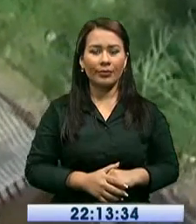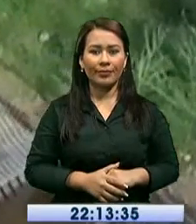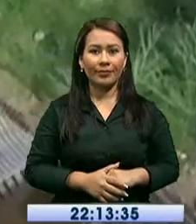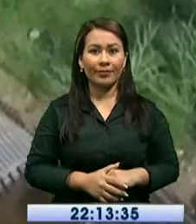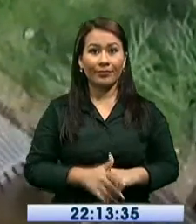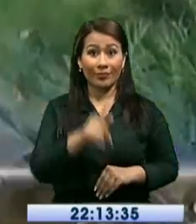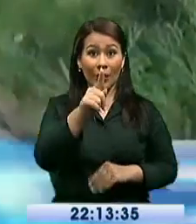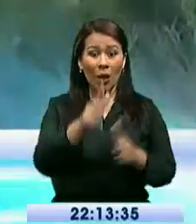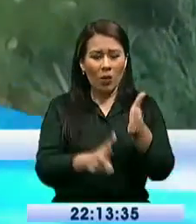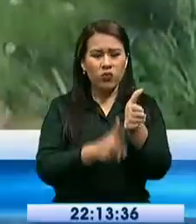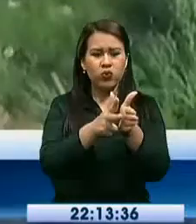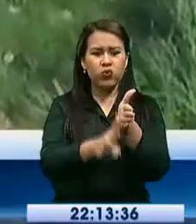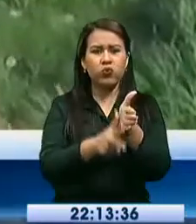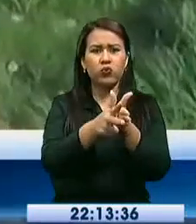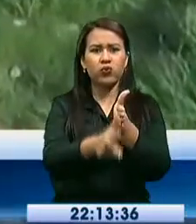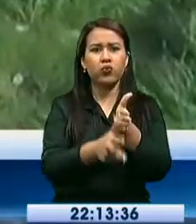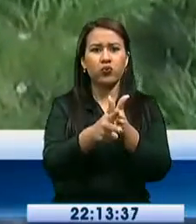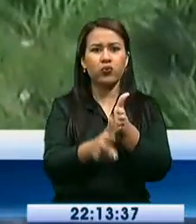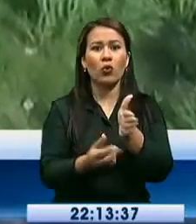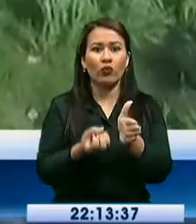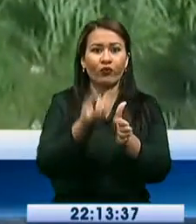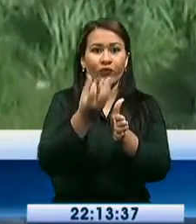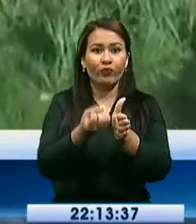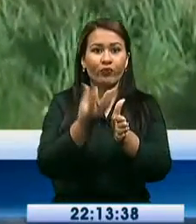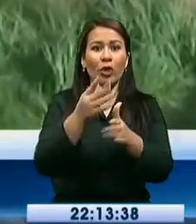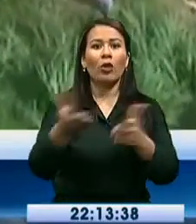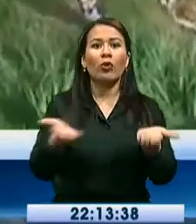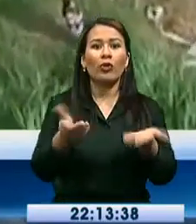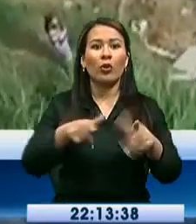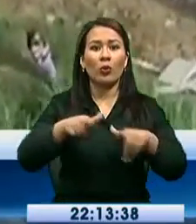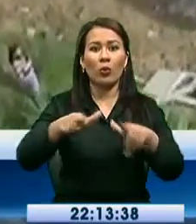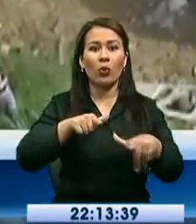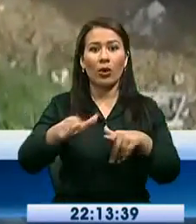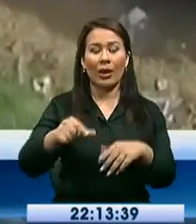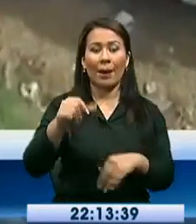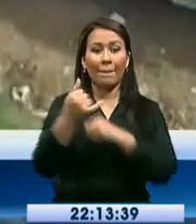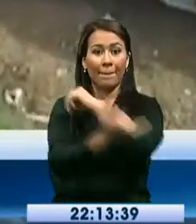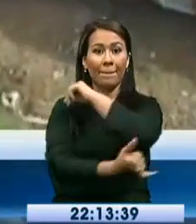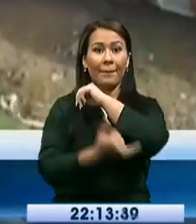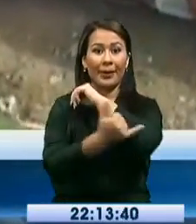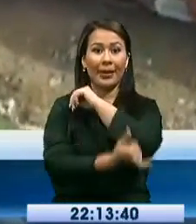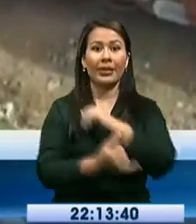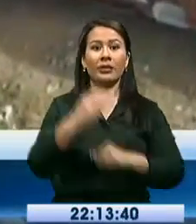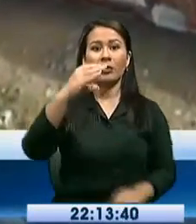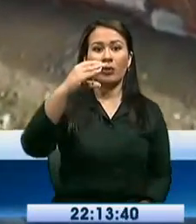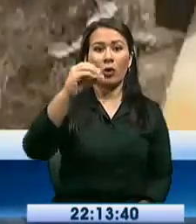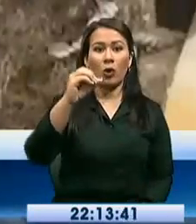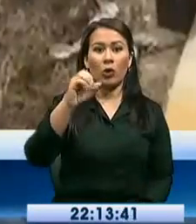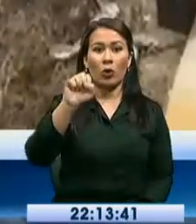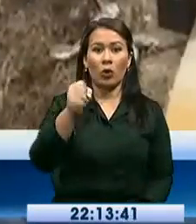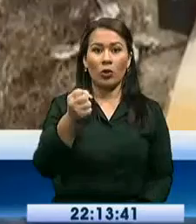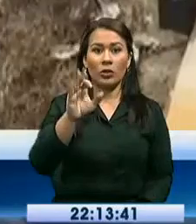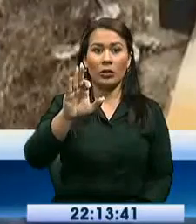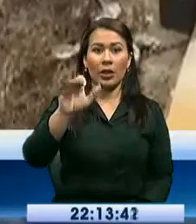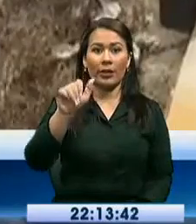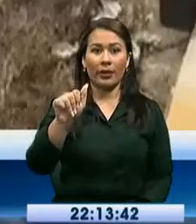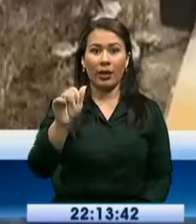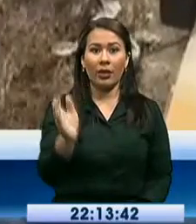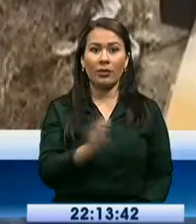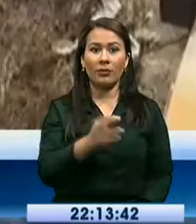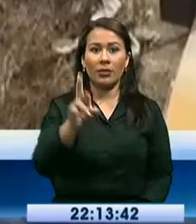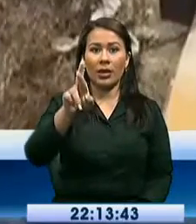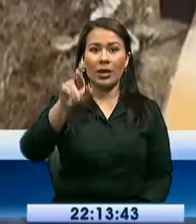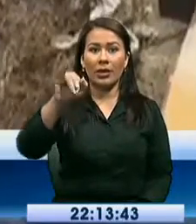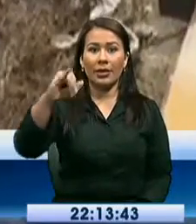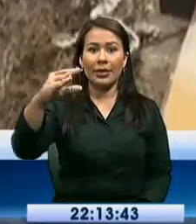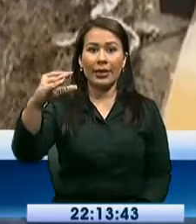La colisión de las locomotoras ocurrió en el municipio de Pavas, próximo a la capital San José, y a solo medio kilómetro de la